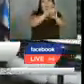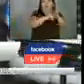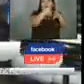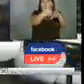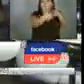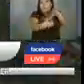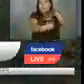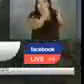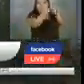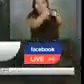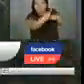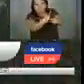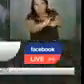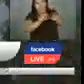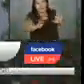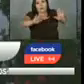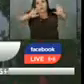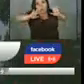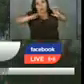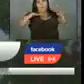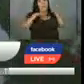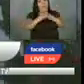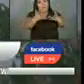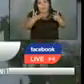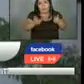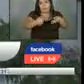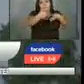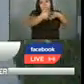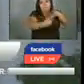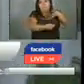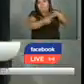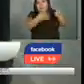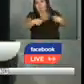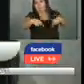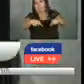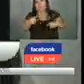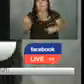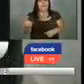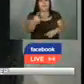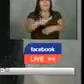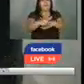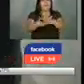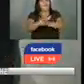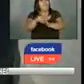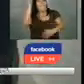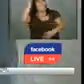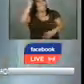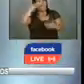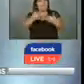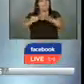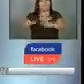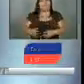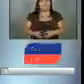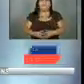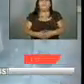y procesal penal, además de una continuidad al régimen de excepción, ya hay reacciones de sectores políticos.